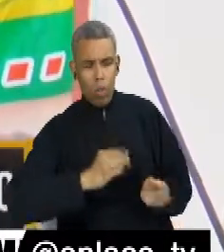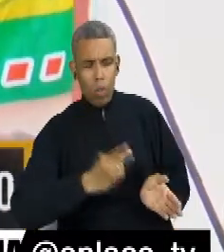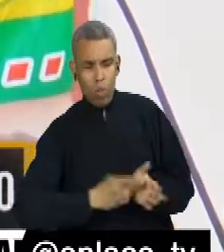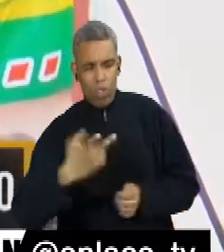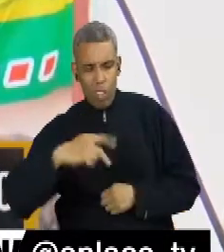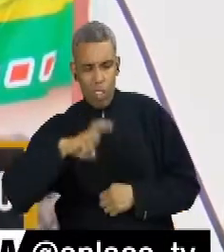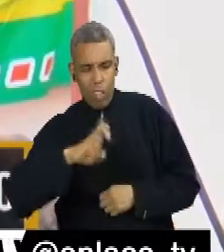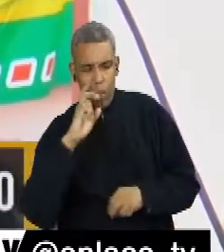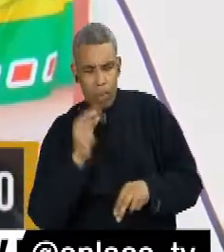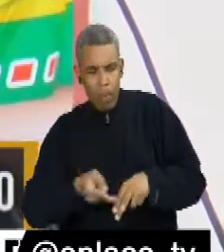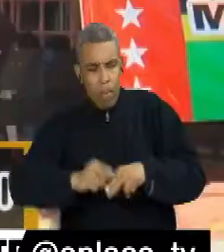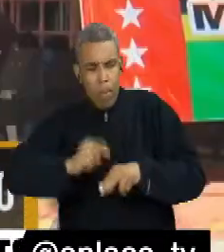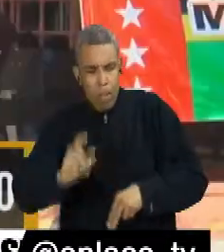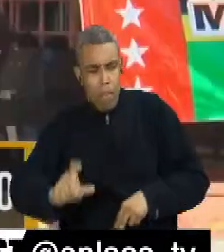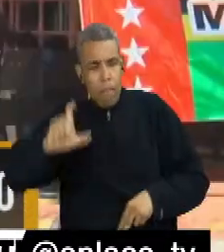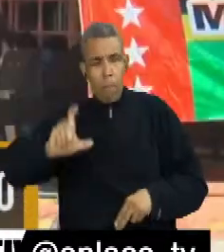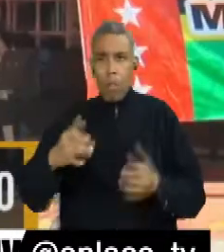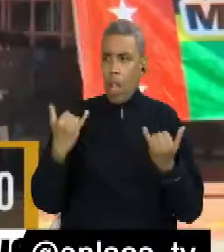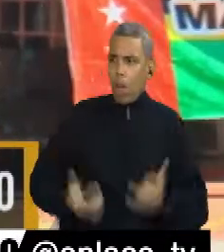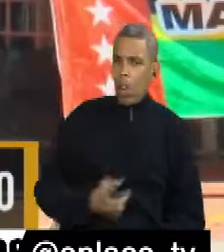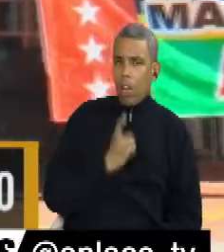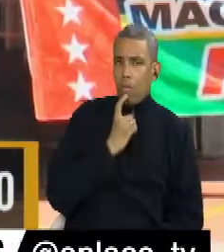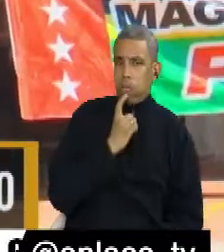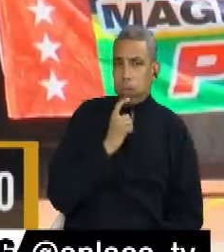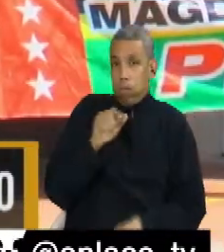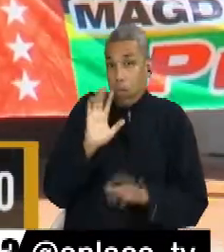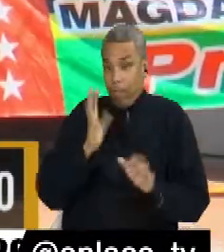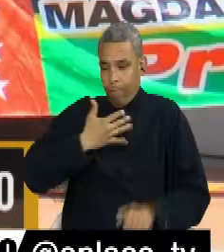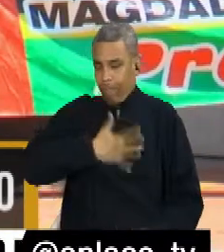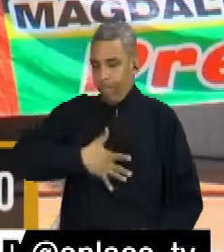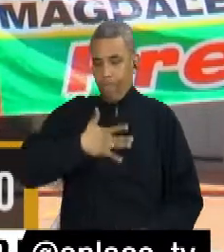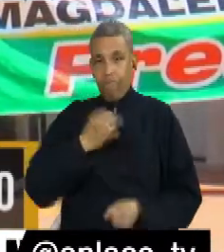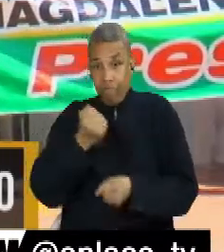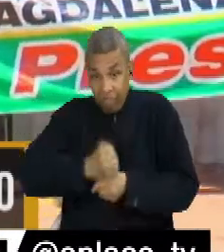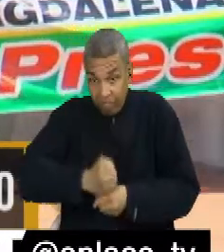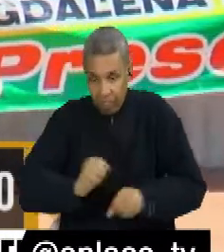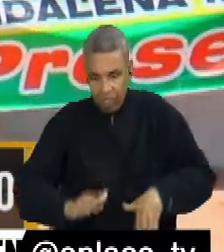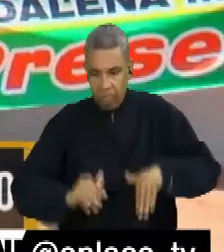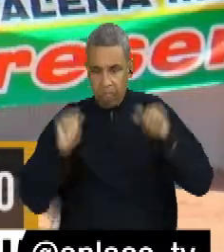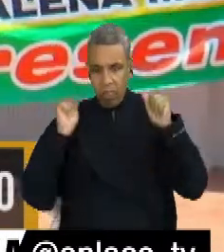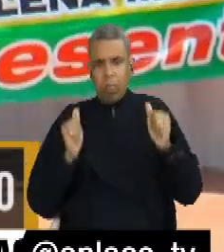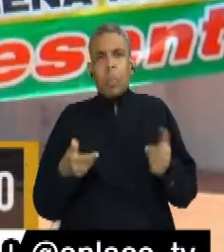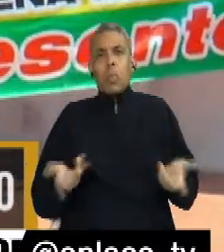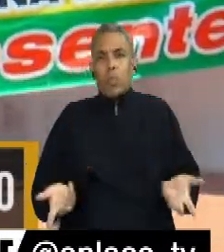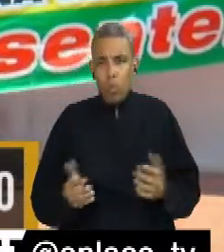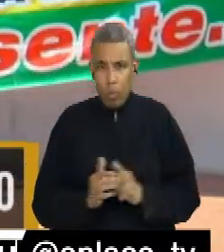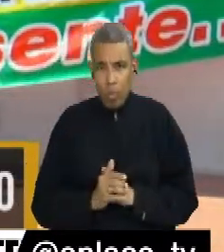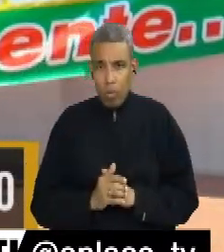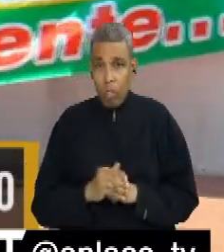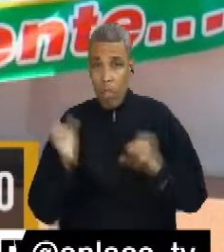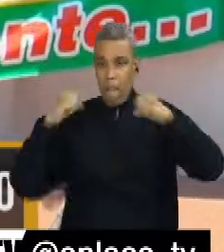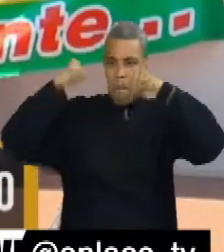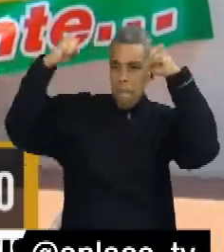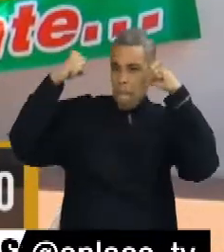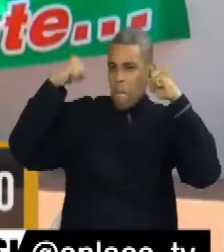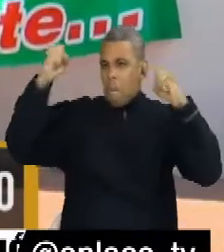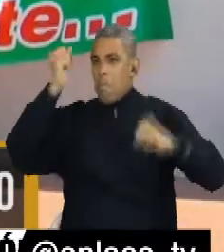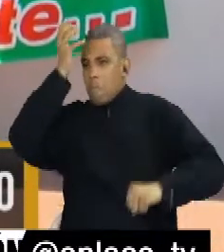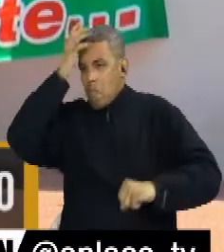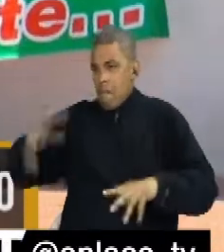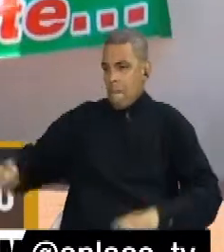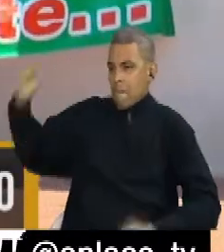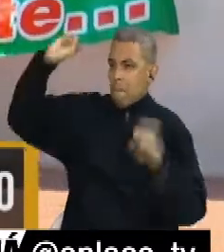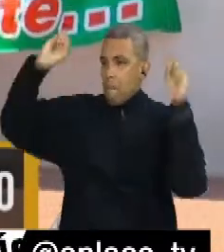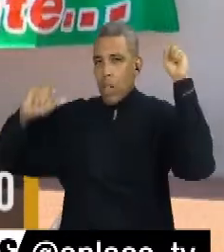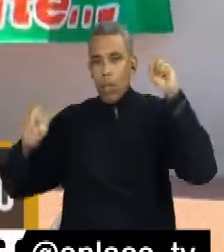por lo tanto no hay negociación. Ellos permanecen protestando pacíficamente a las afueras de la sede del ministerio ubicada en el barrio Galán. La atención